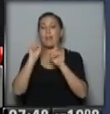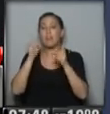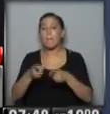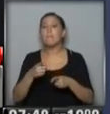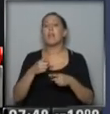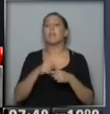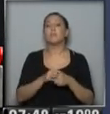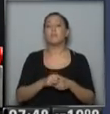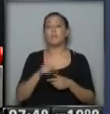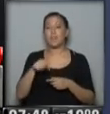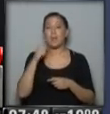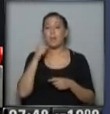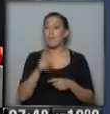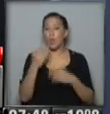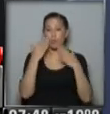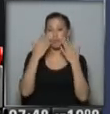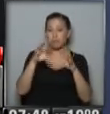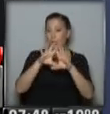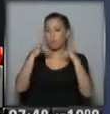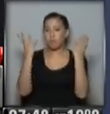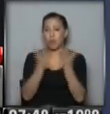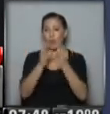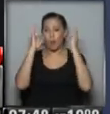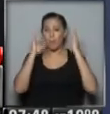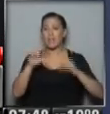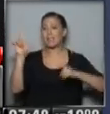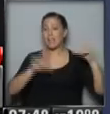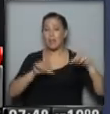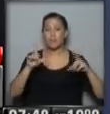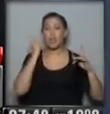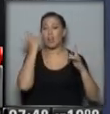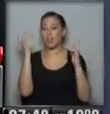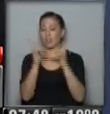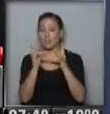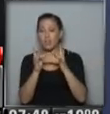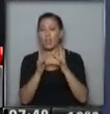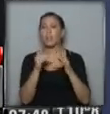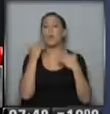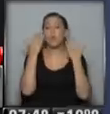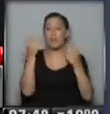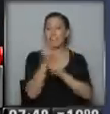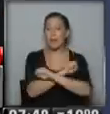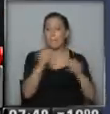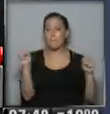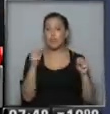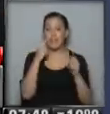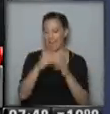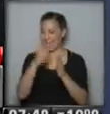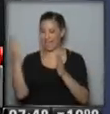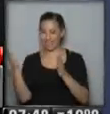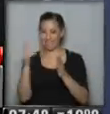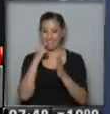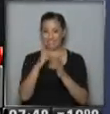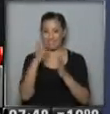estos videos que han recorrido el mundo emitidos por televisión y redes sociales muestran las explosiones en un lateral de